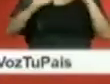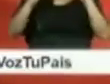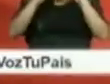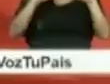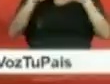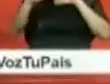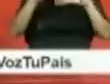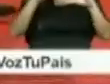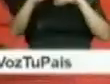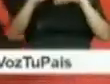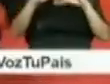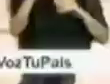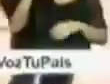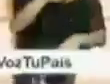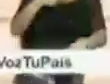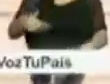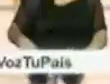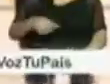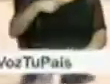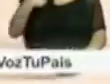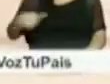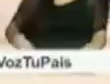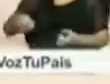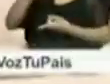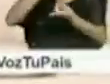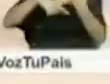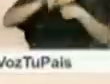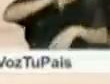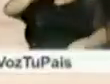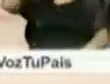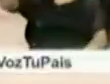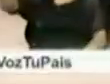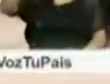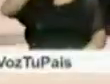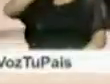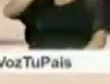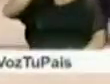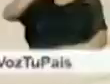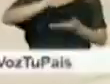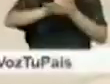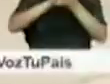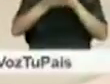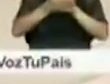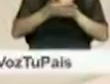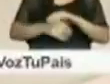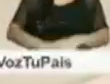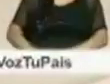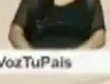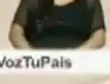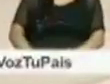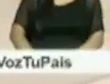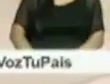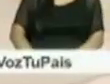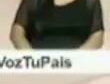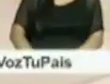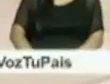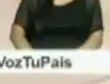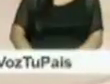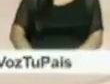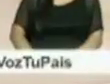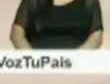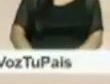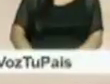comunicación. Xi Jinping retornará a China el próximo 23 de noviembre. En Quito, Víctor Fernando